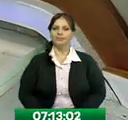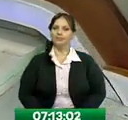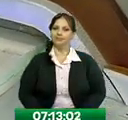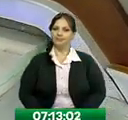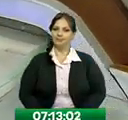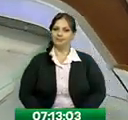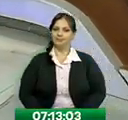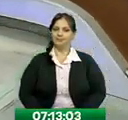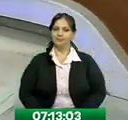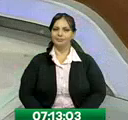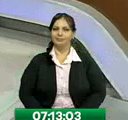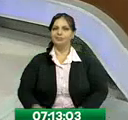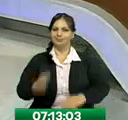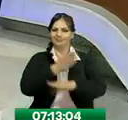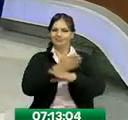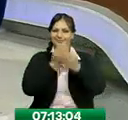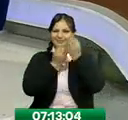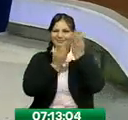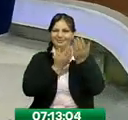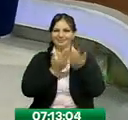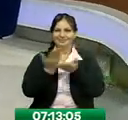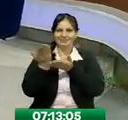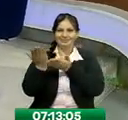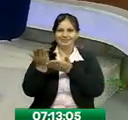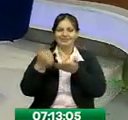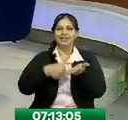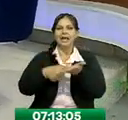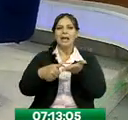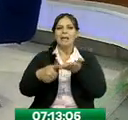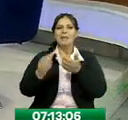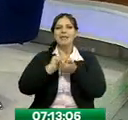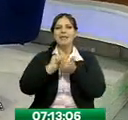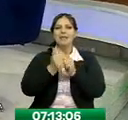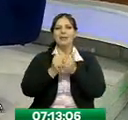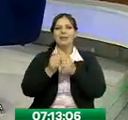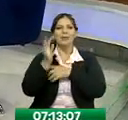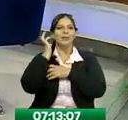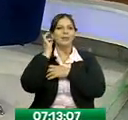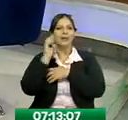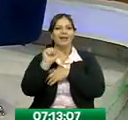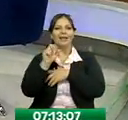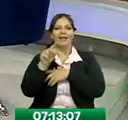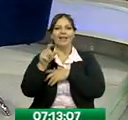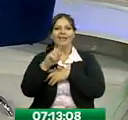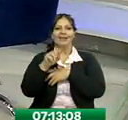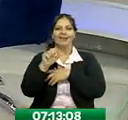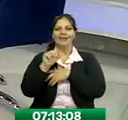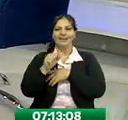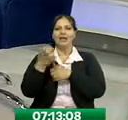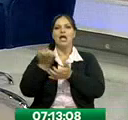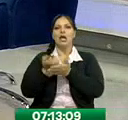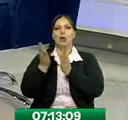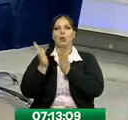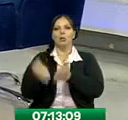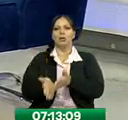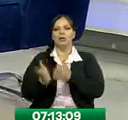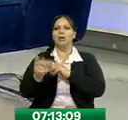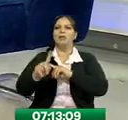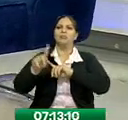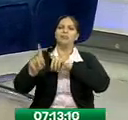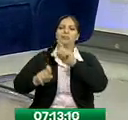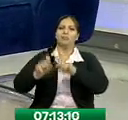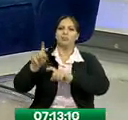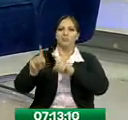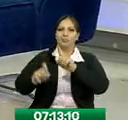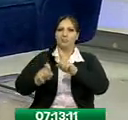Amigos televidentes, y como lo habíamos anunciado, estamos de vuelta con la ministra de Deportes, economista Andrea Sotomayor, con quien iniciamos esta